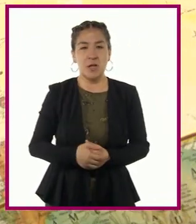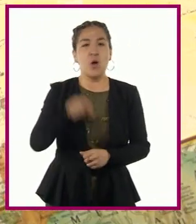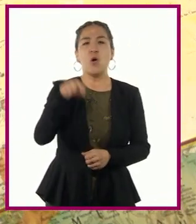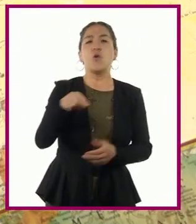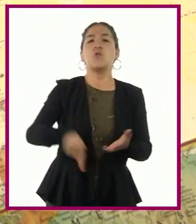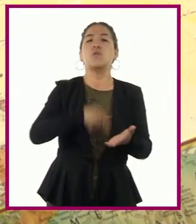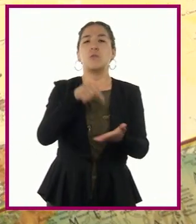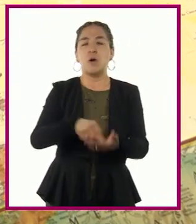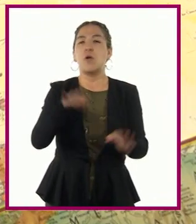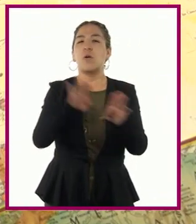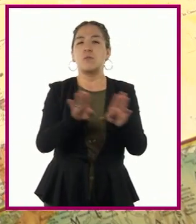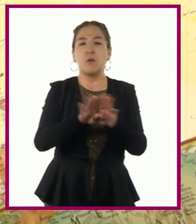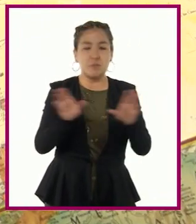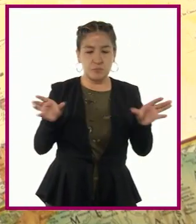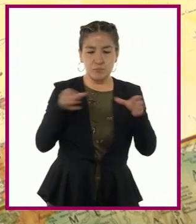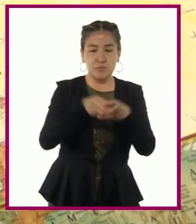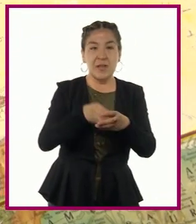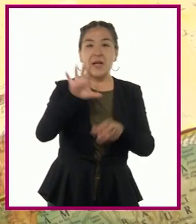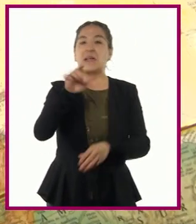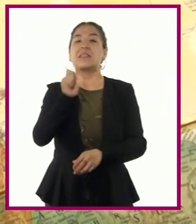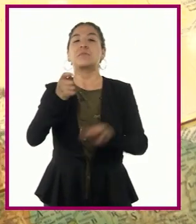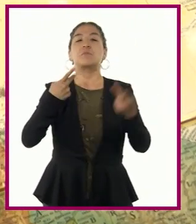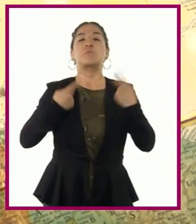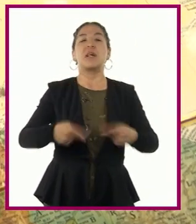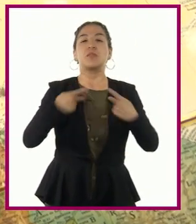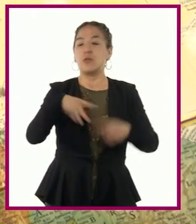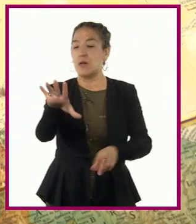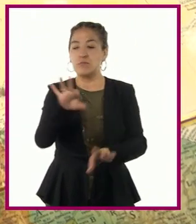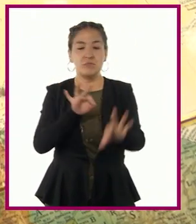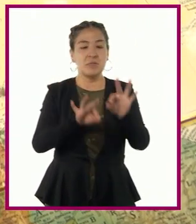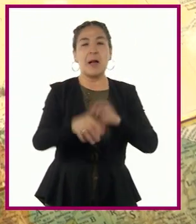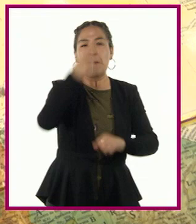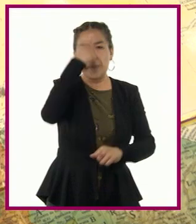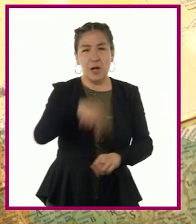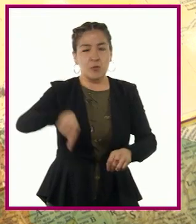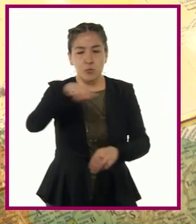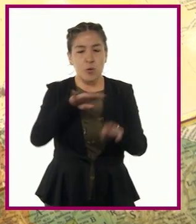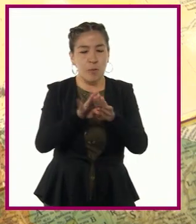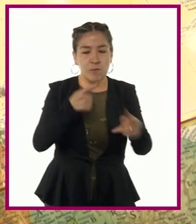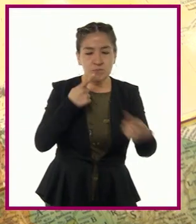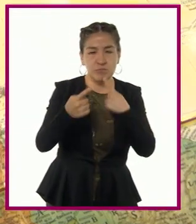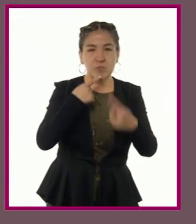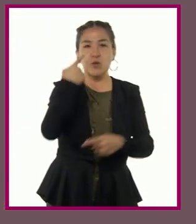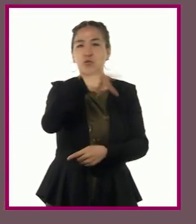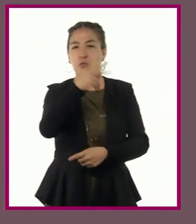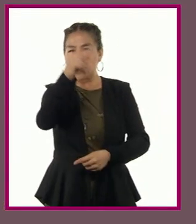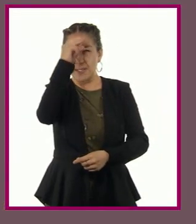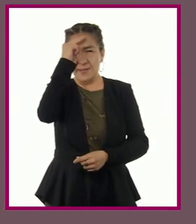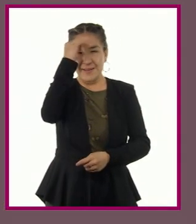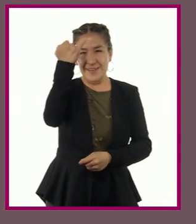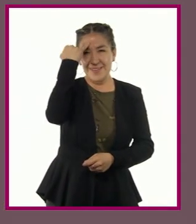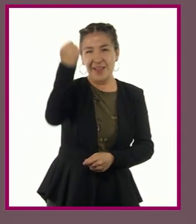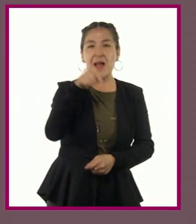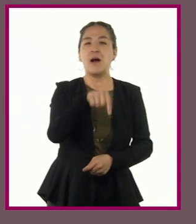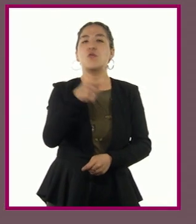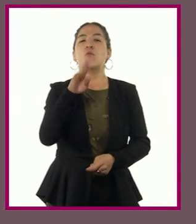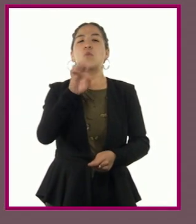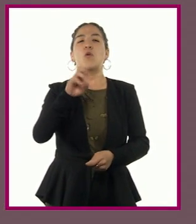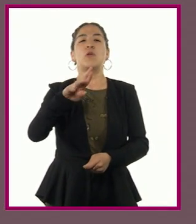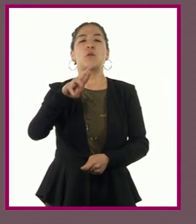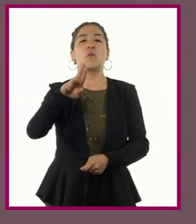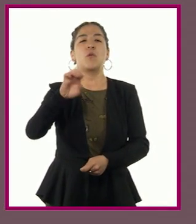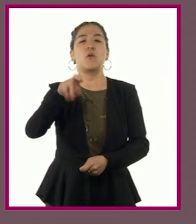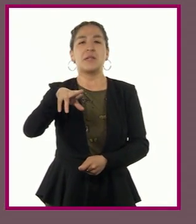una minoría selecta que vio con gusto las reformas ilustradas de los Borbones. Estos